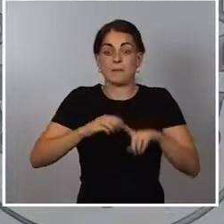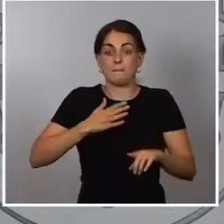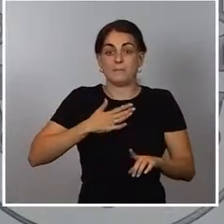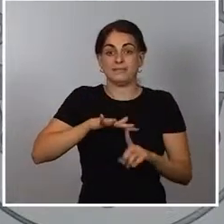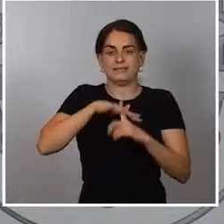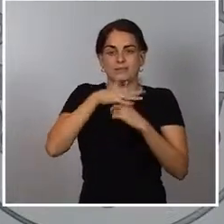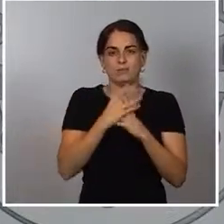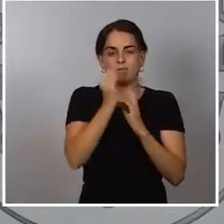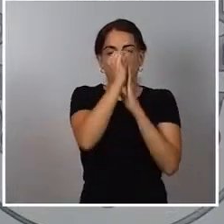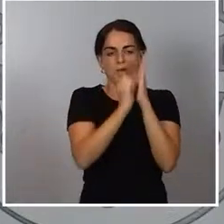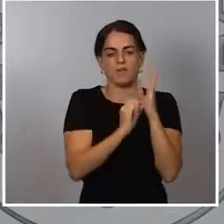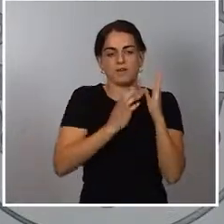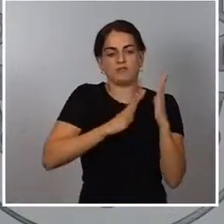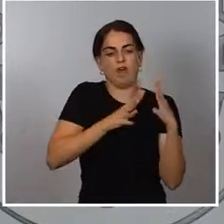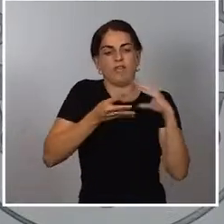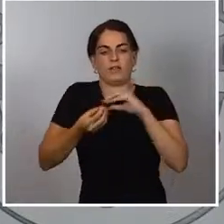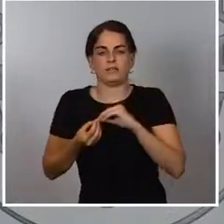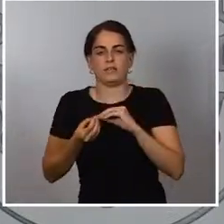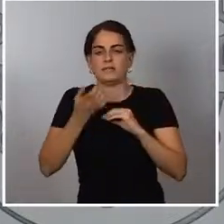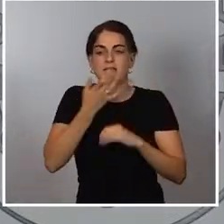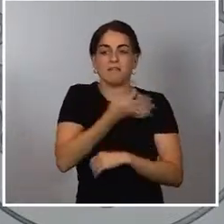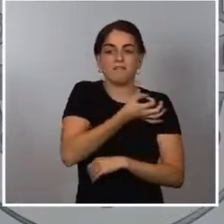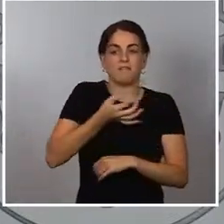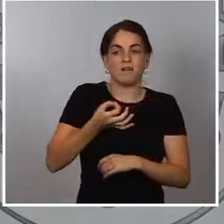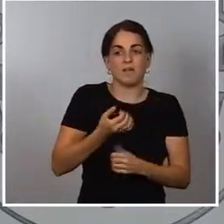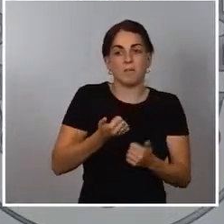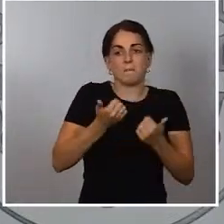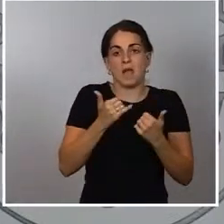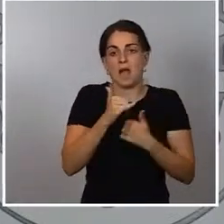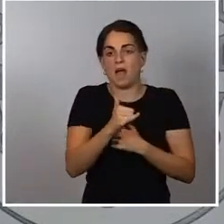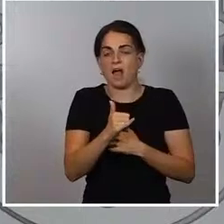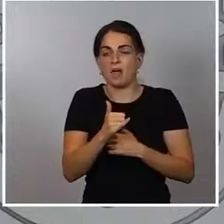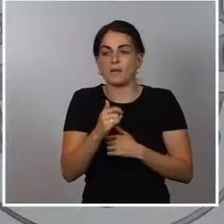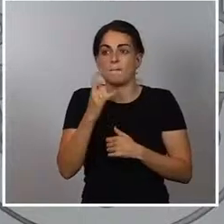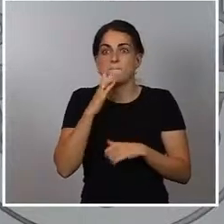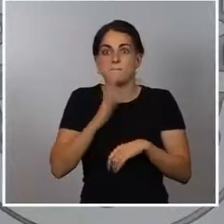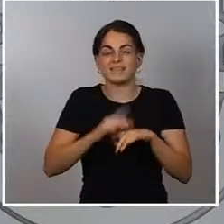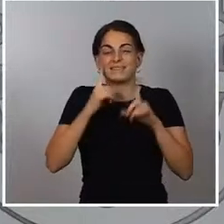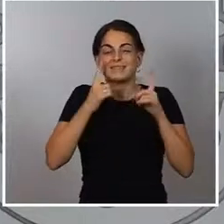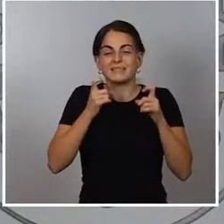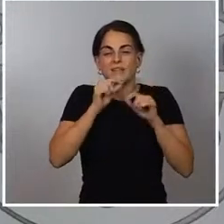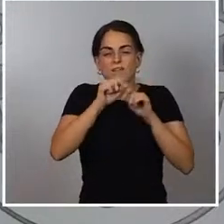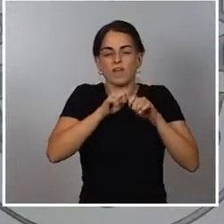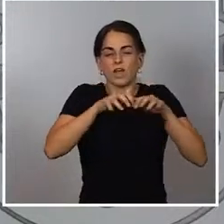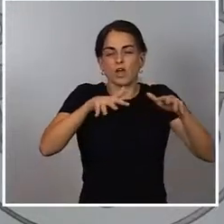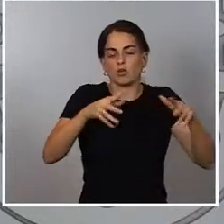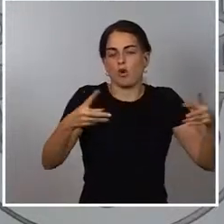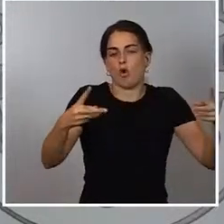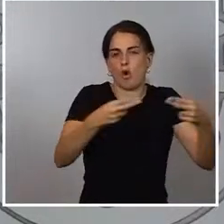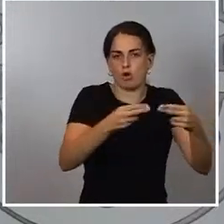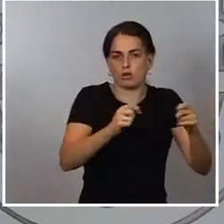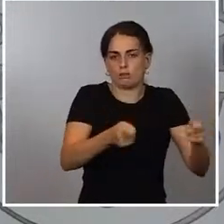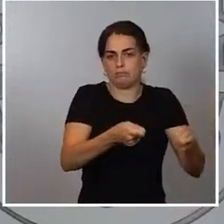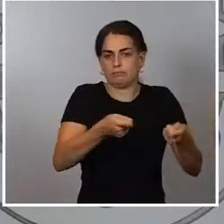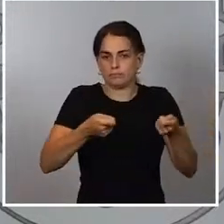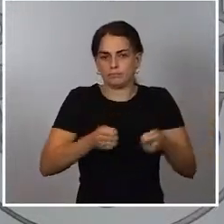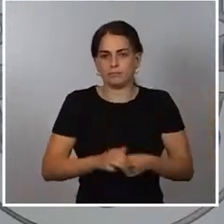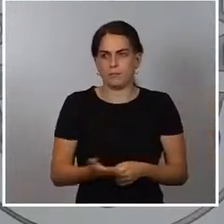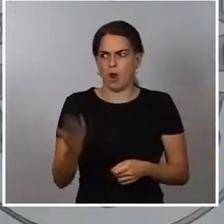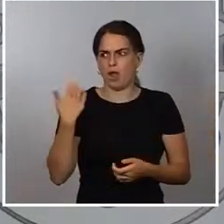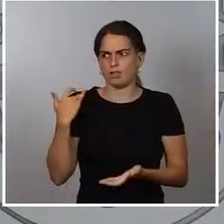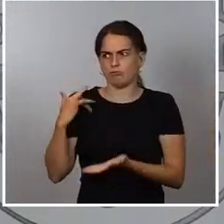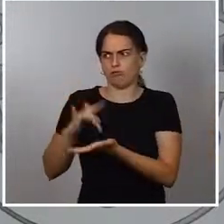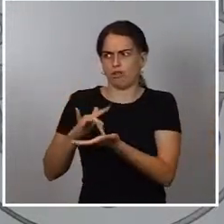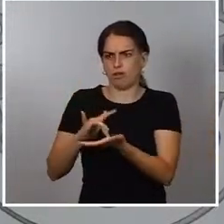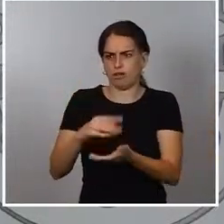que tienen más eficacia en digamos pararla con la propagación del virus ya lo hemos hecho en anteriores ocasiones por tanto lo